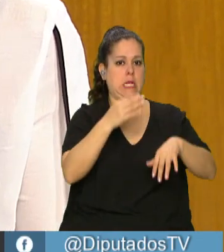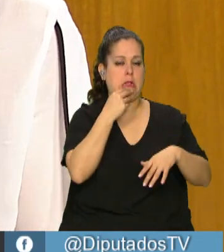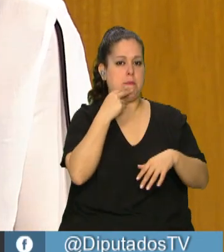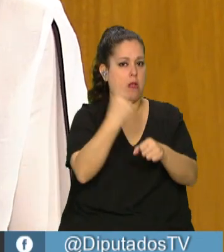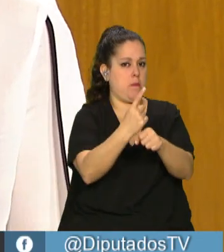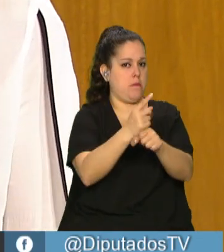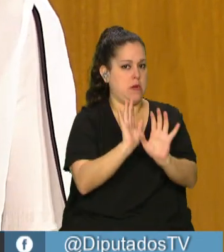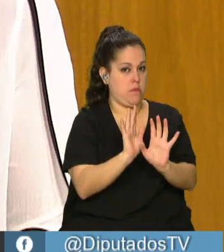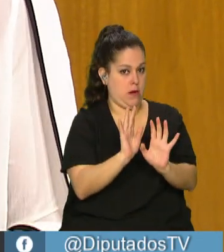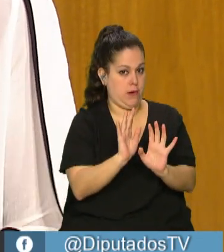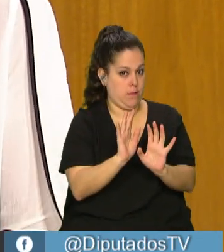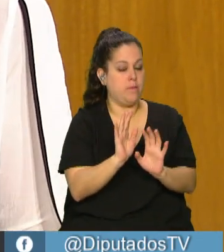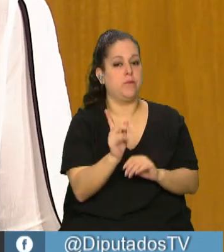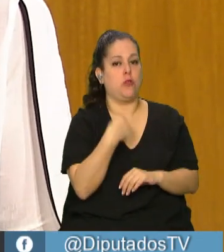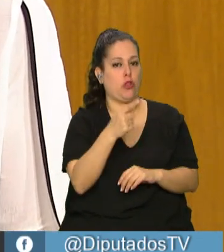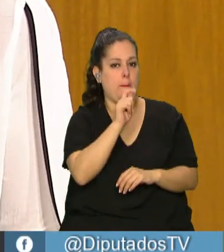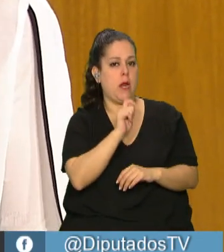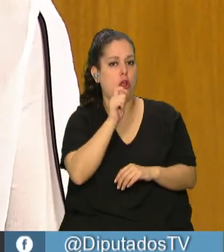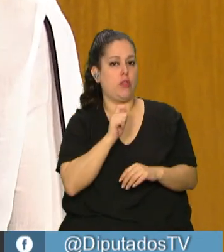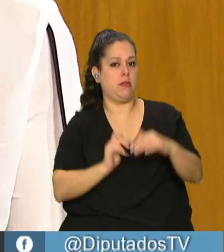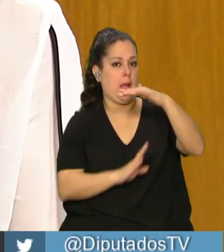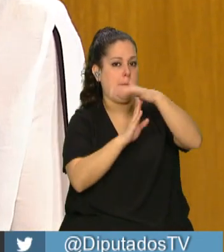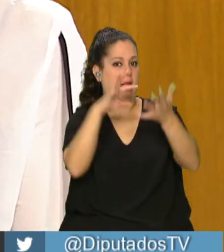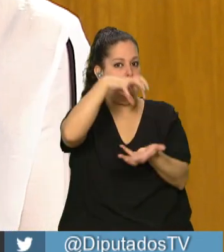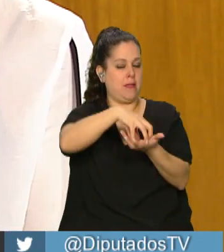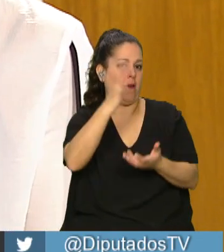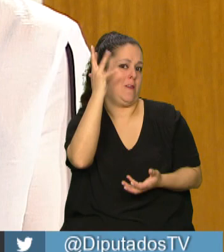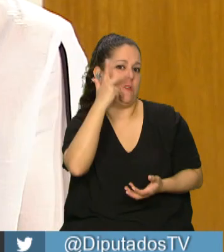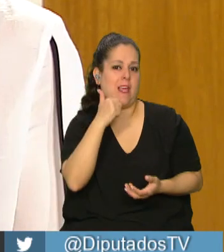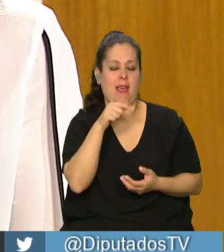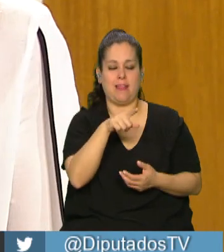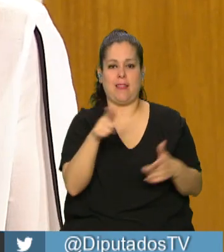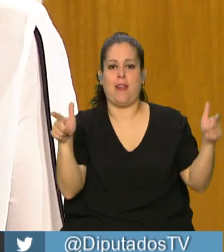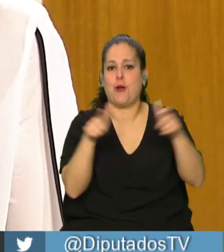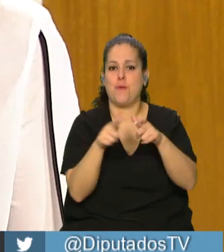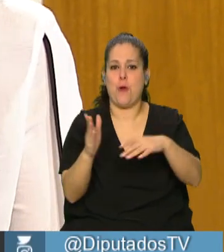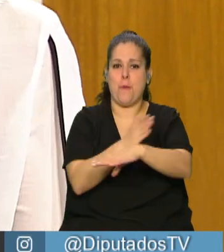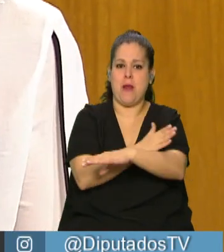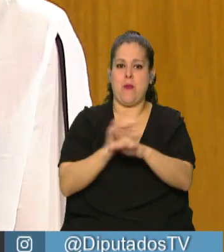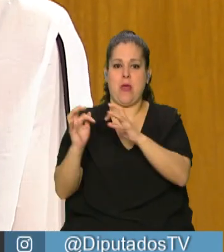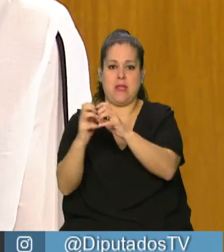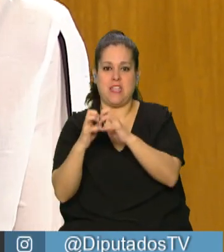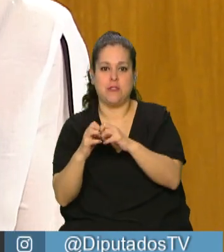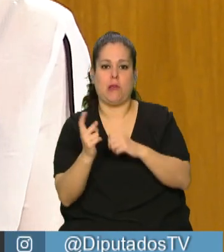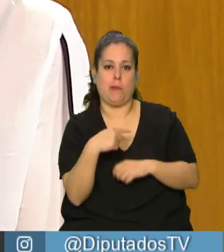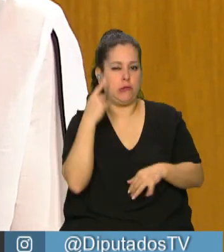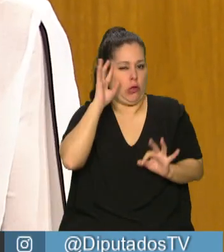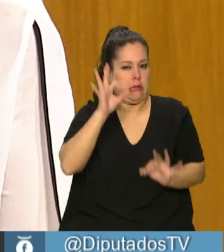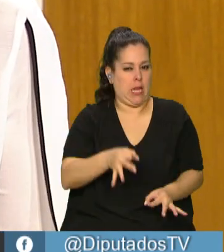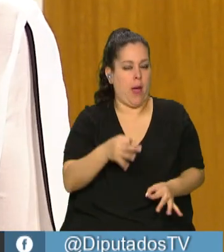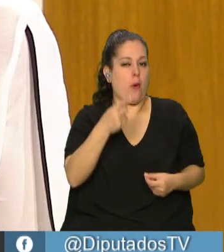momento. A los que somos periodistas parlamentarios nos encanta la reunión de labor parlamentaria, porque nos enteramos cuáles